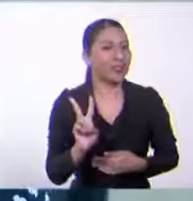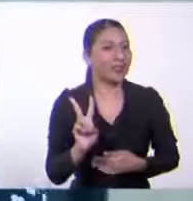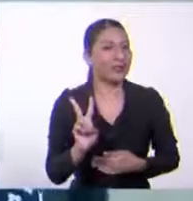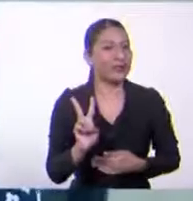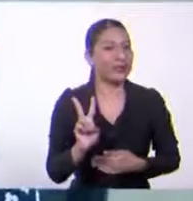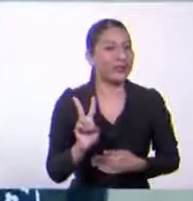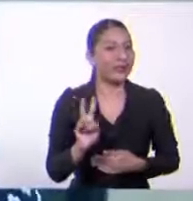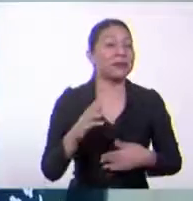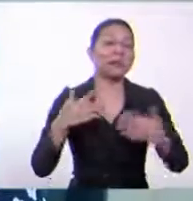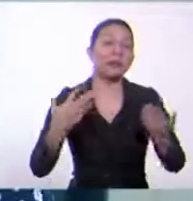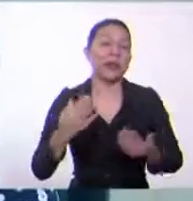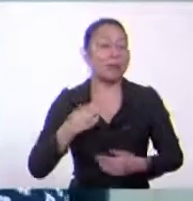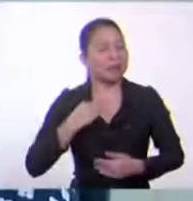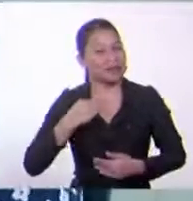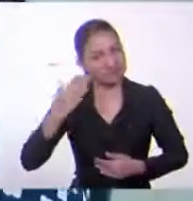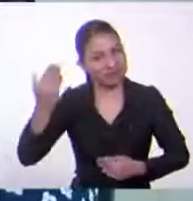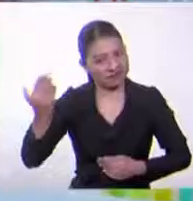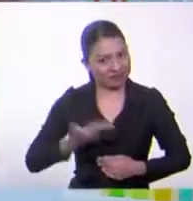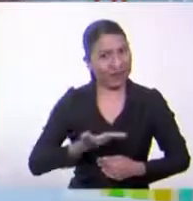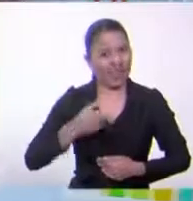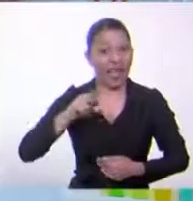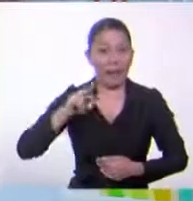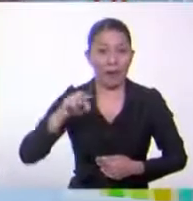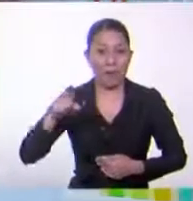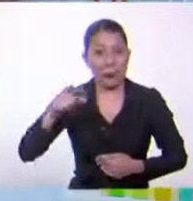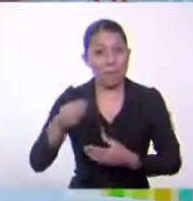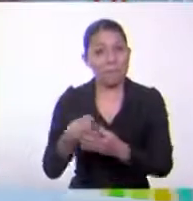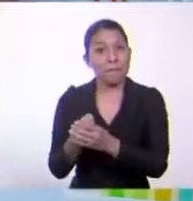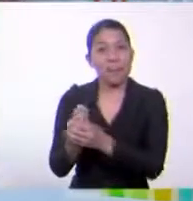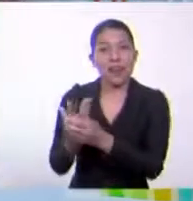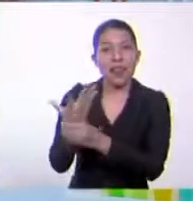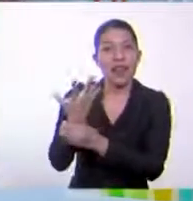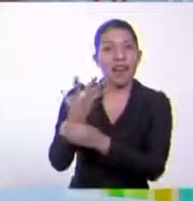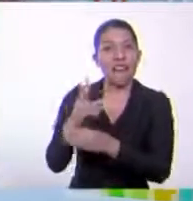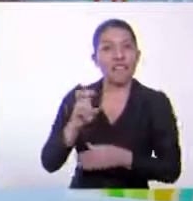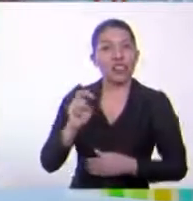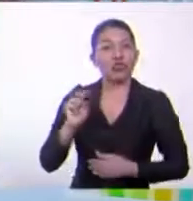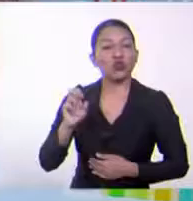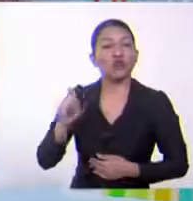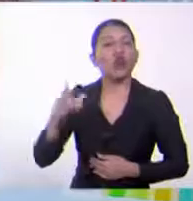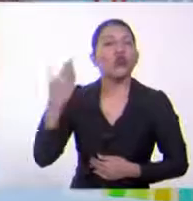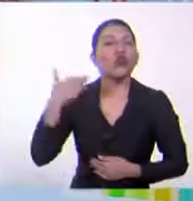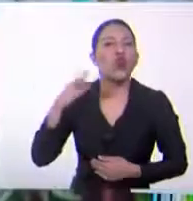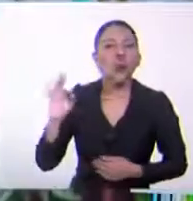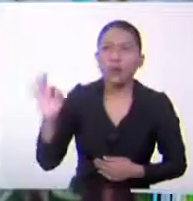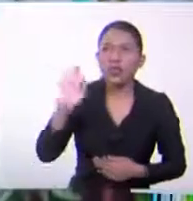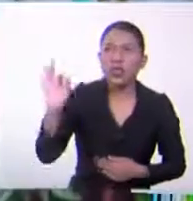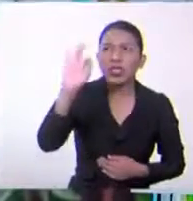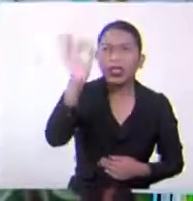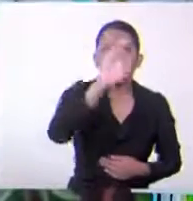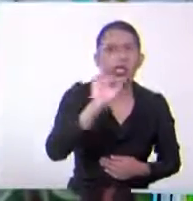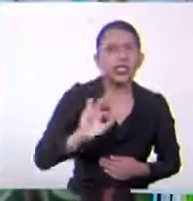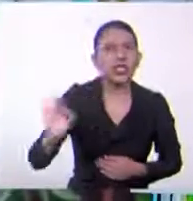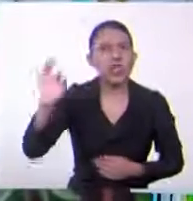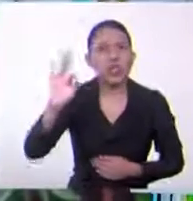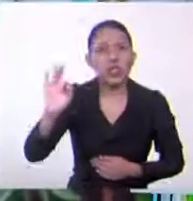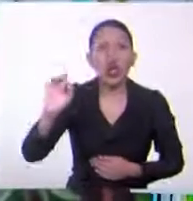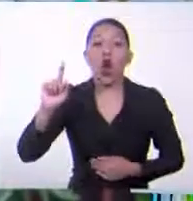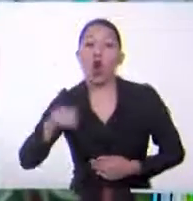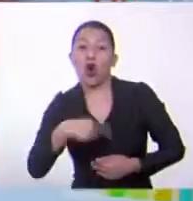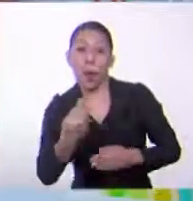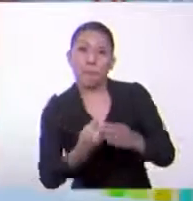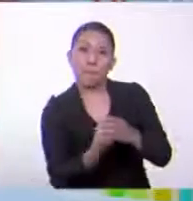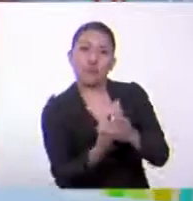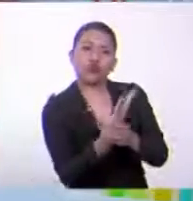eso hemos invitado a nuestras amigas, la planta Venus atrapamosca y la planta jarro. Aplausos, por